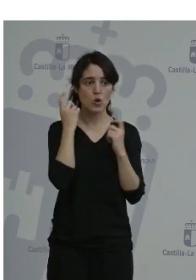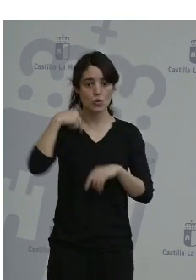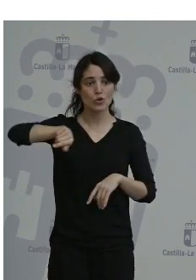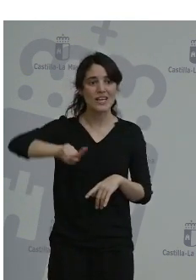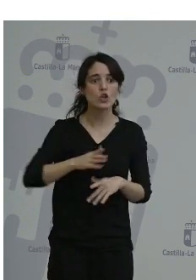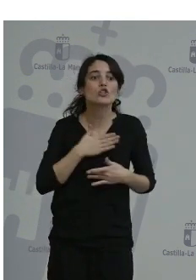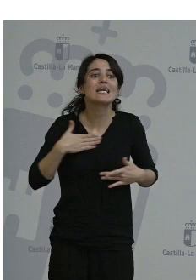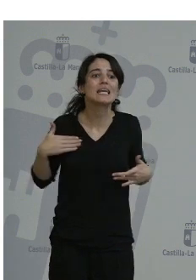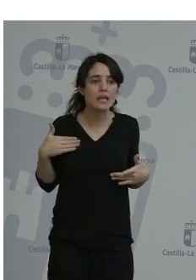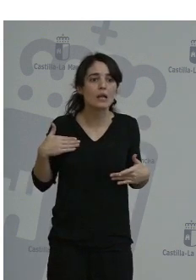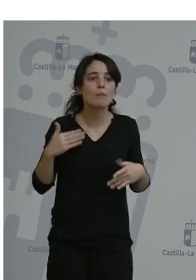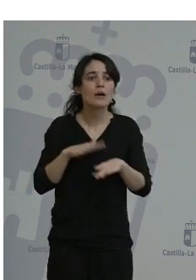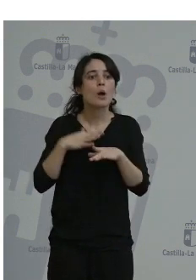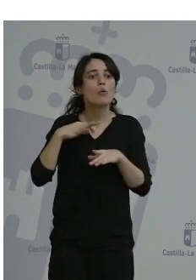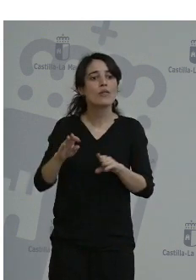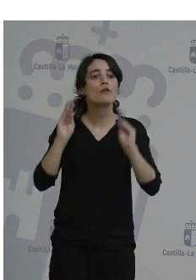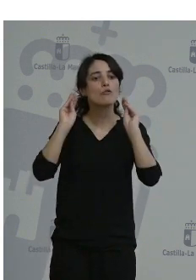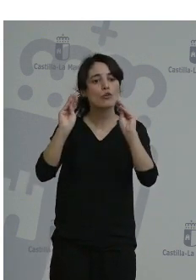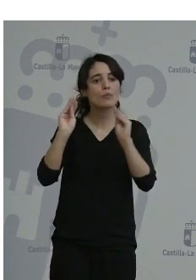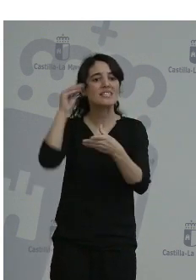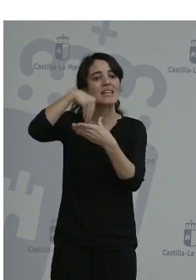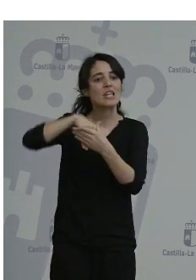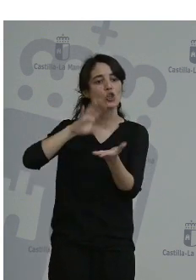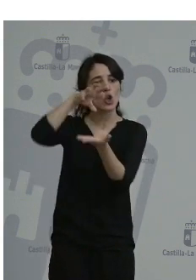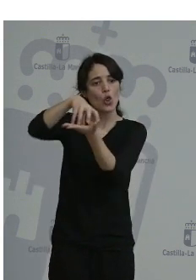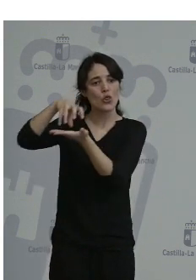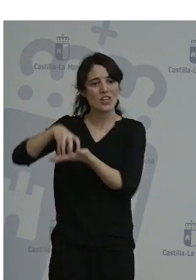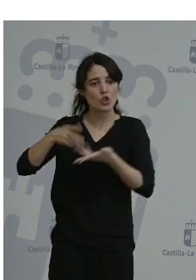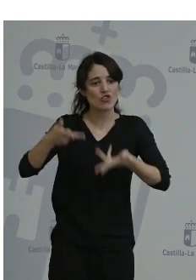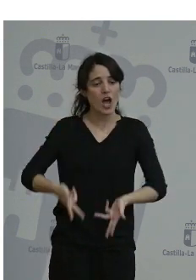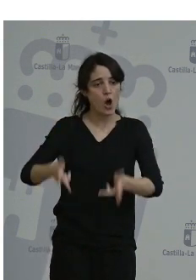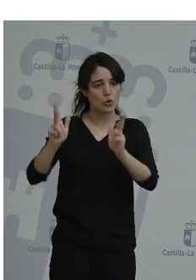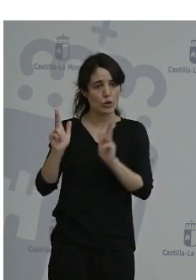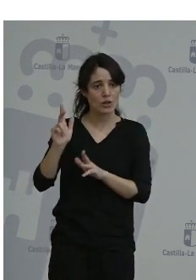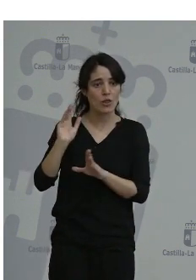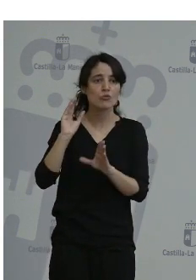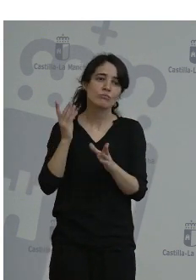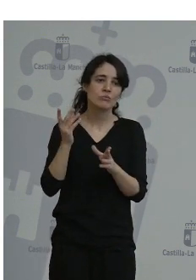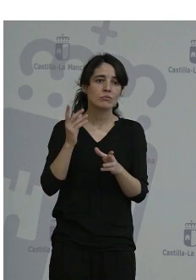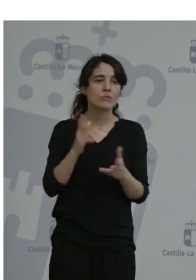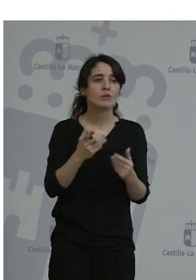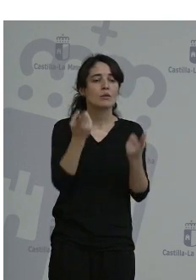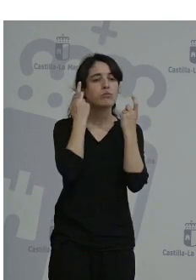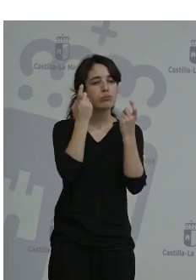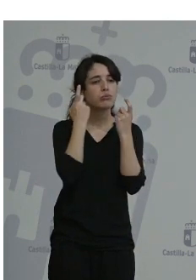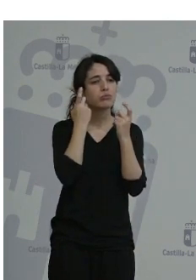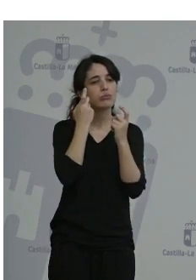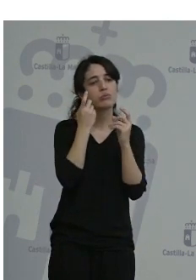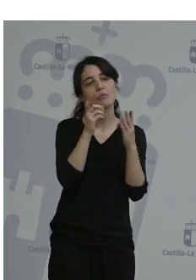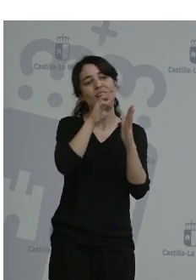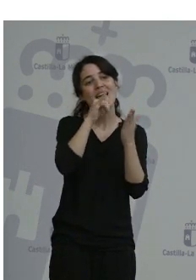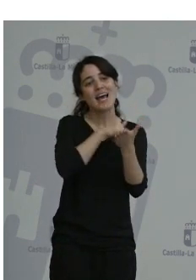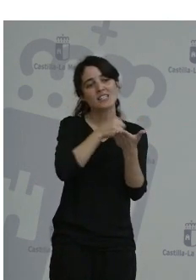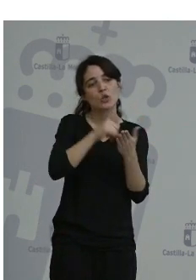deseen de formarse en centros autorizados con las materias específicas para las oposiciones que se presenten.